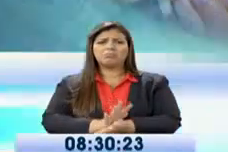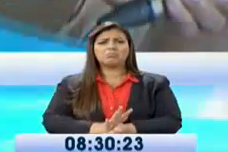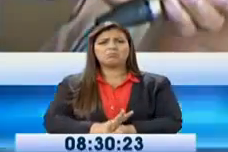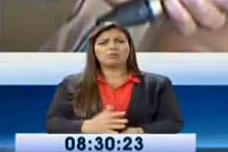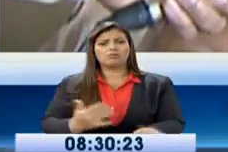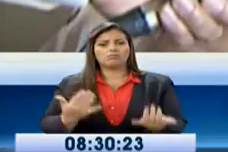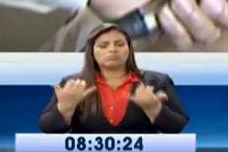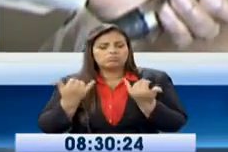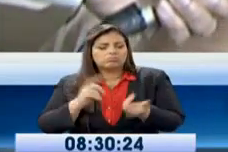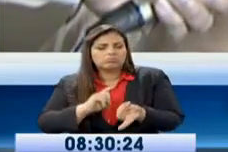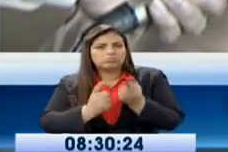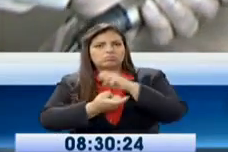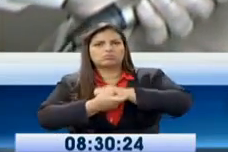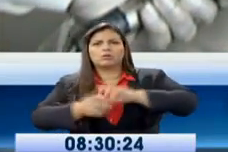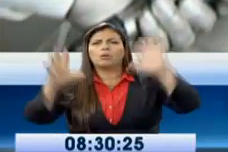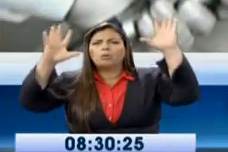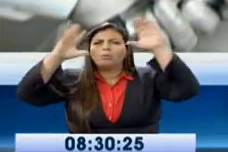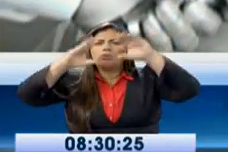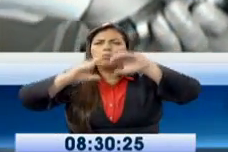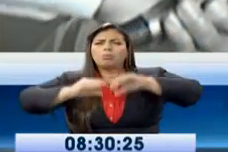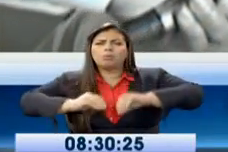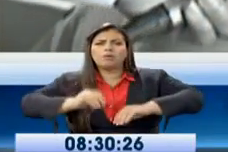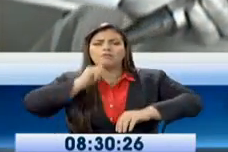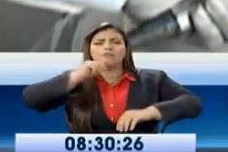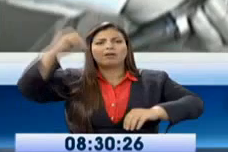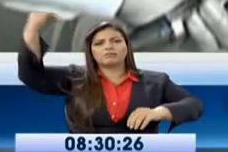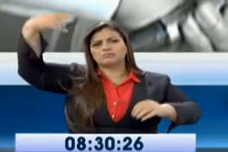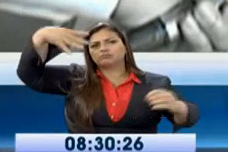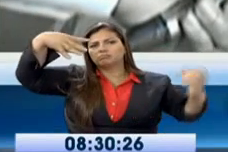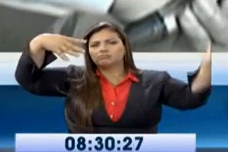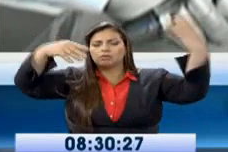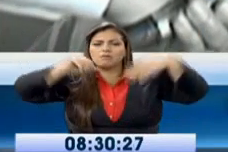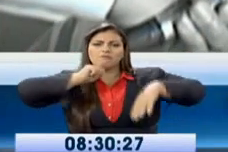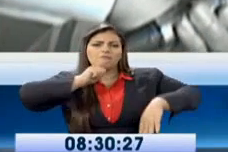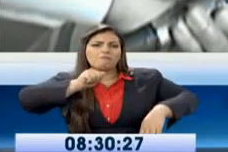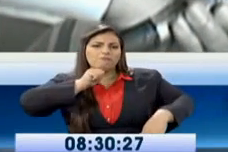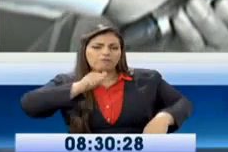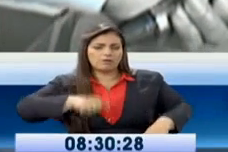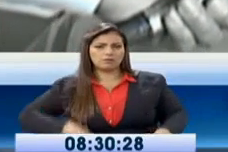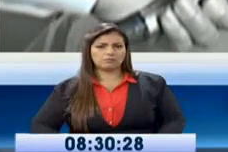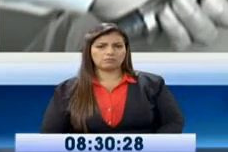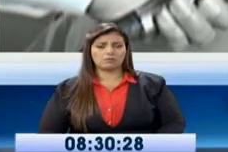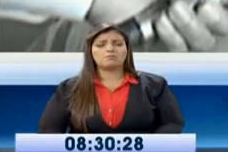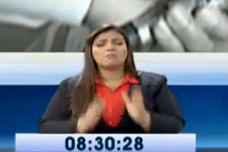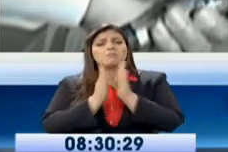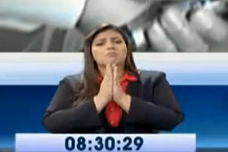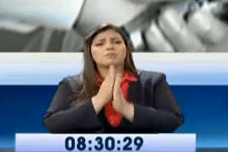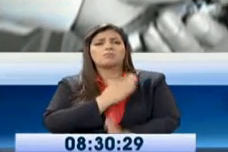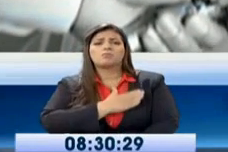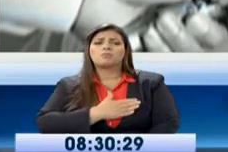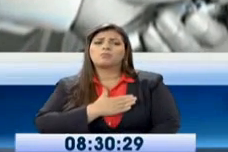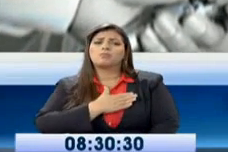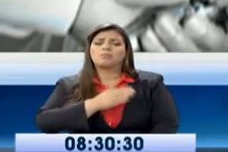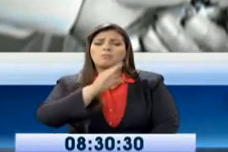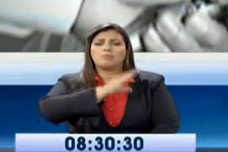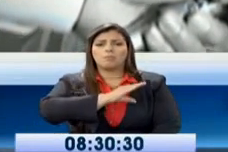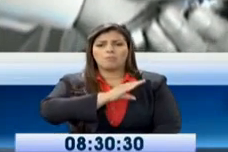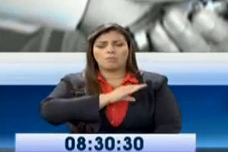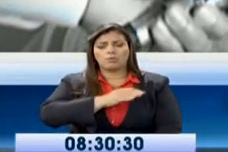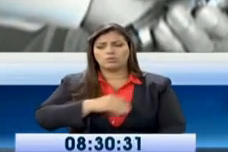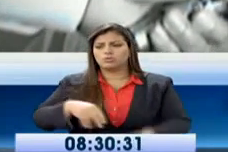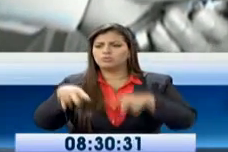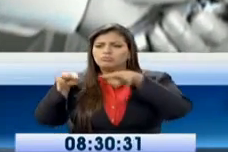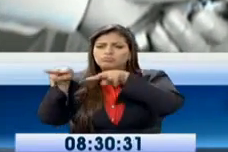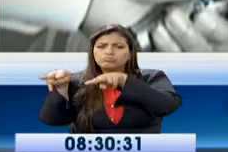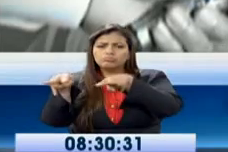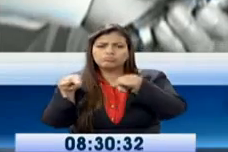y yo sí pido, pues, ¿no? Con lo que nos ha pasado aquí, yo pido que manden a la policía a dar vuelta, porque yo tengo miedo,